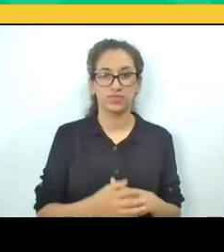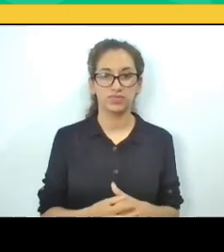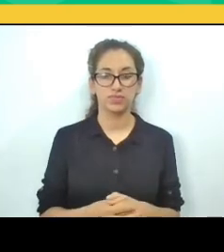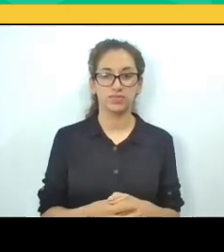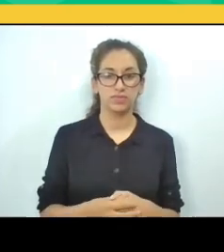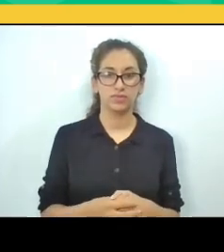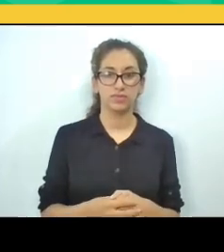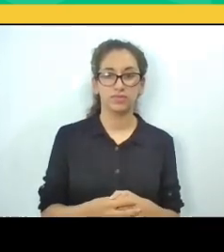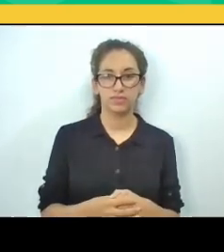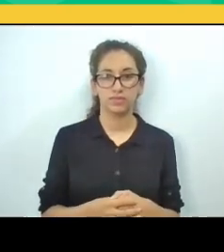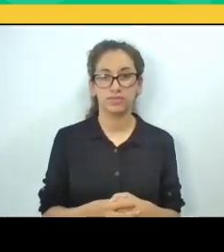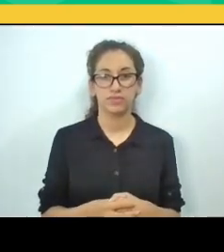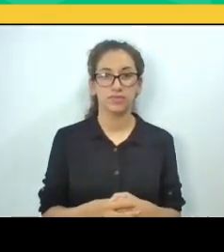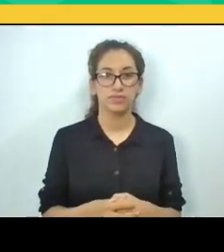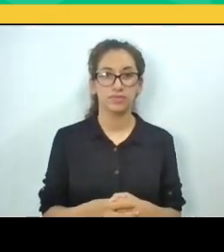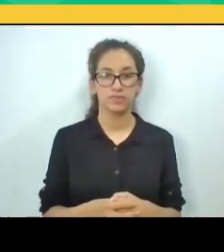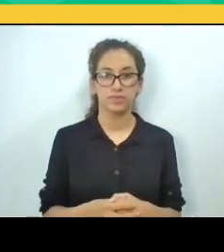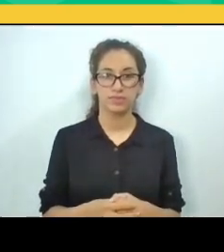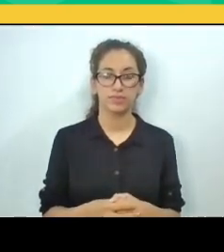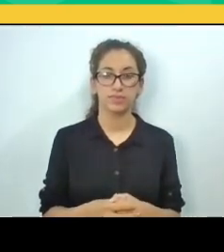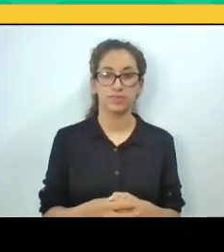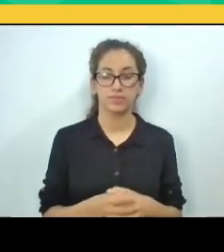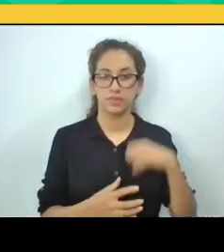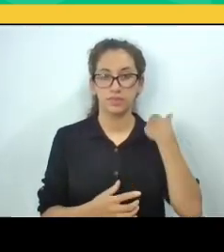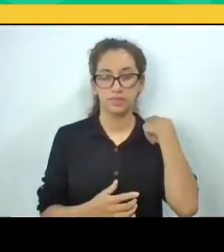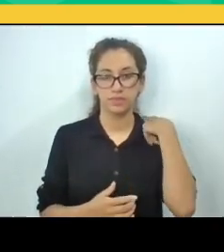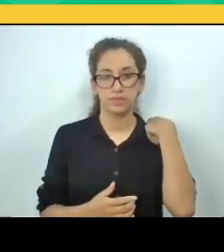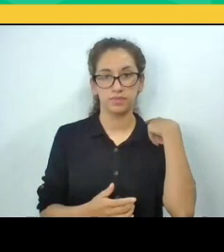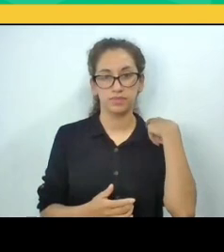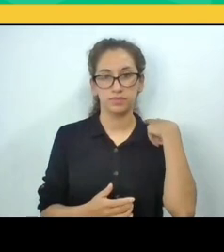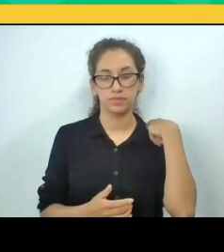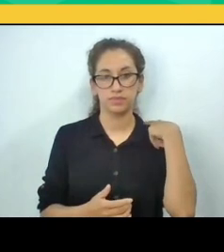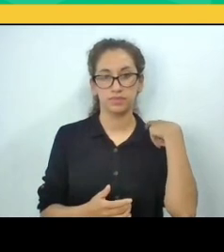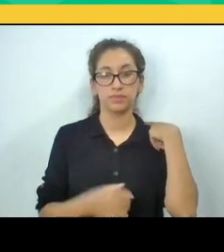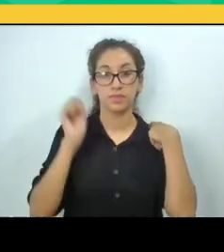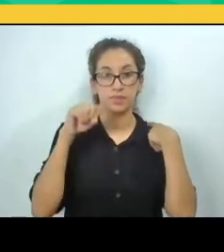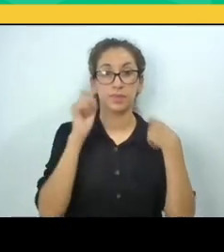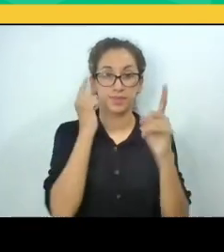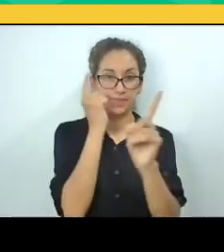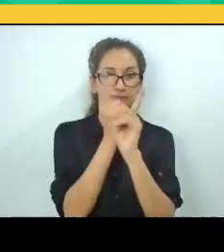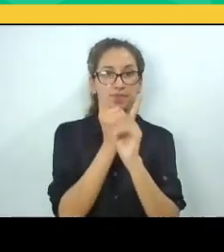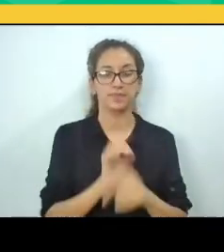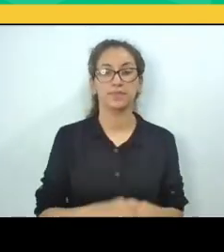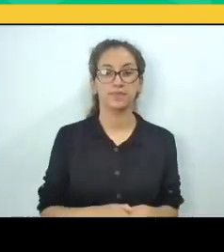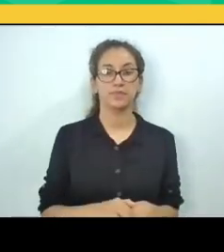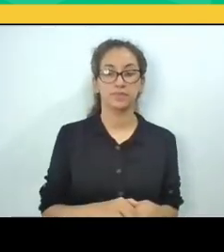No sé si me copiaste ahí. Sí, sí, sí, sí, ¿Está bien? claro. Sí, exacto, ¿no?